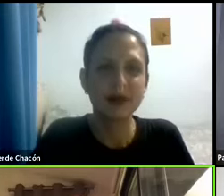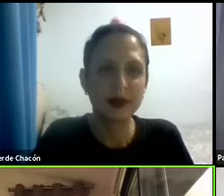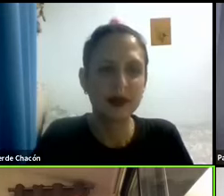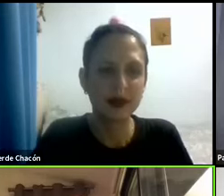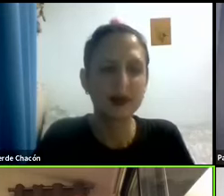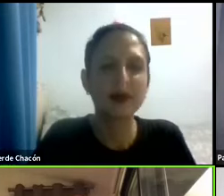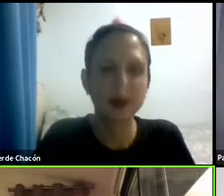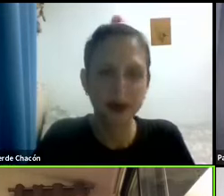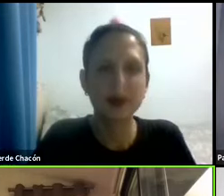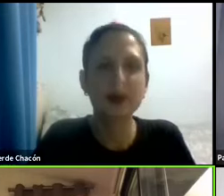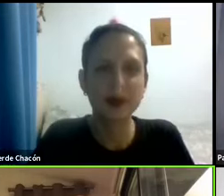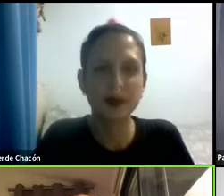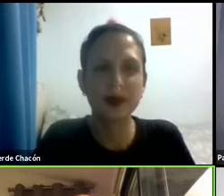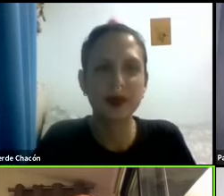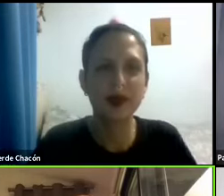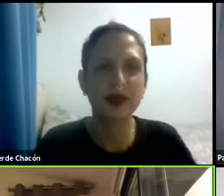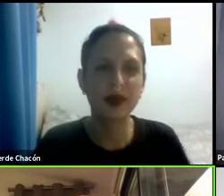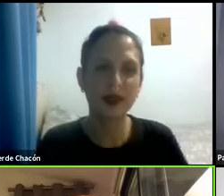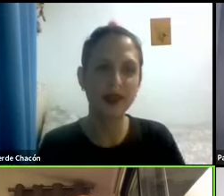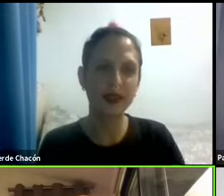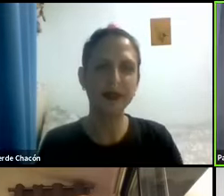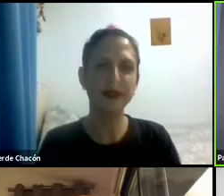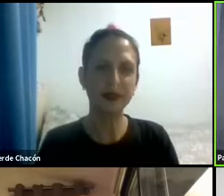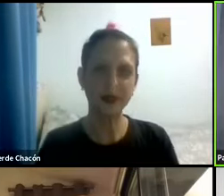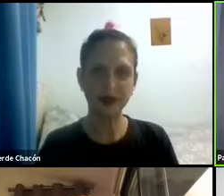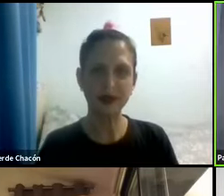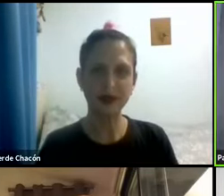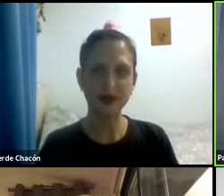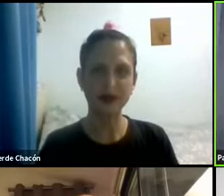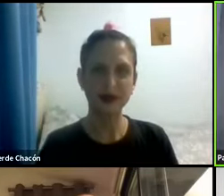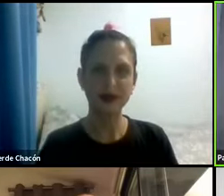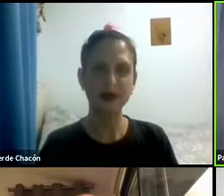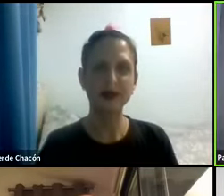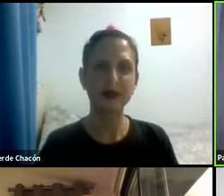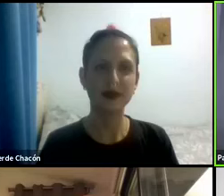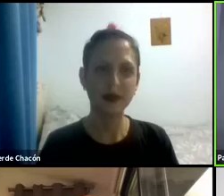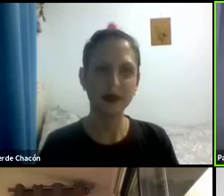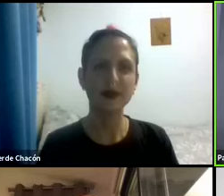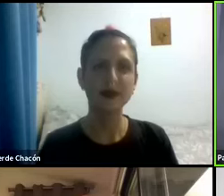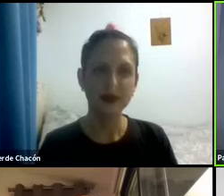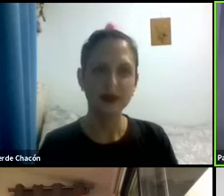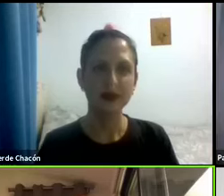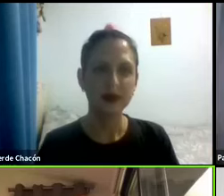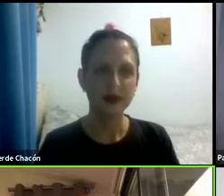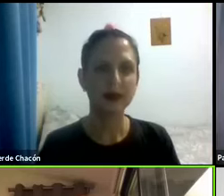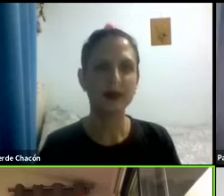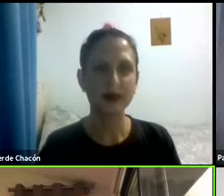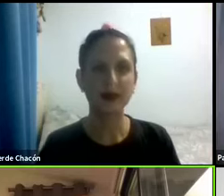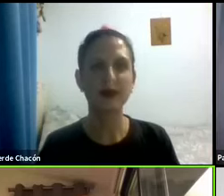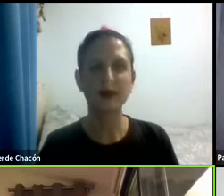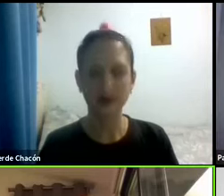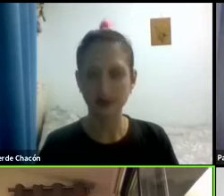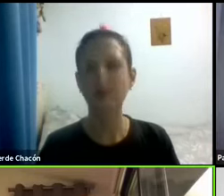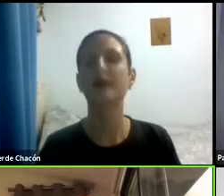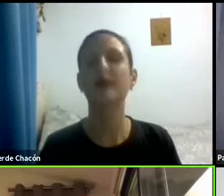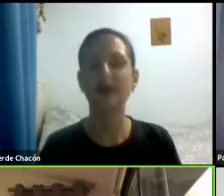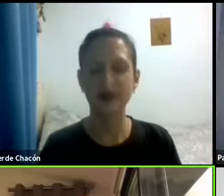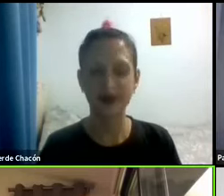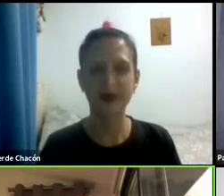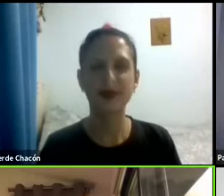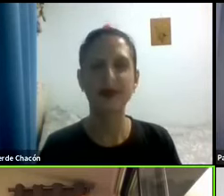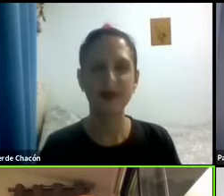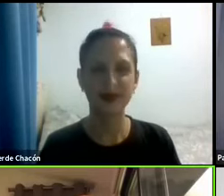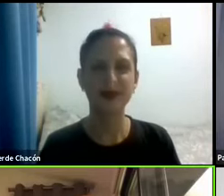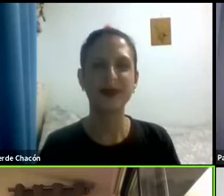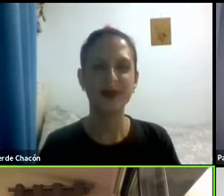a que el famoso madrid así que no podían salir porque todas las personas que tenían apariencia